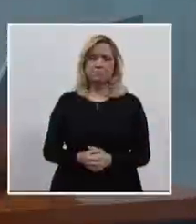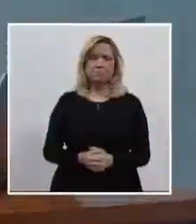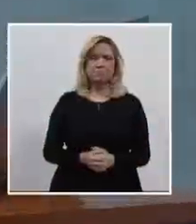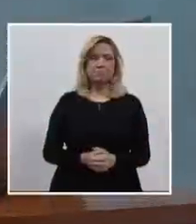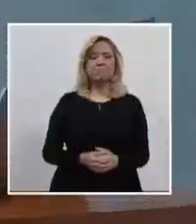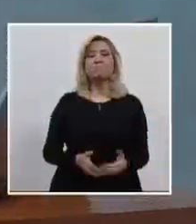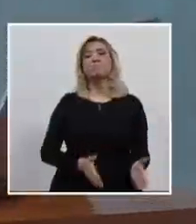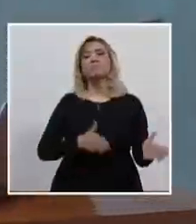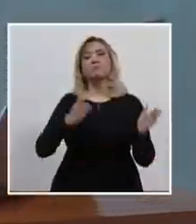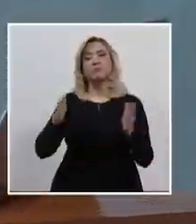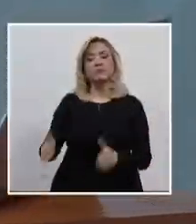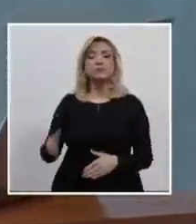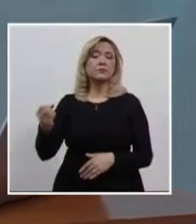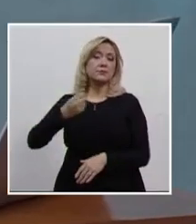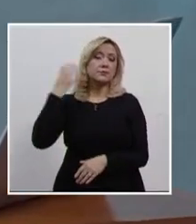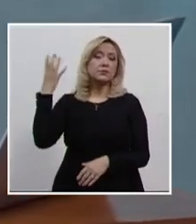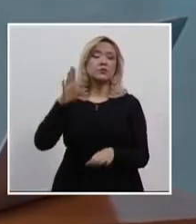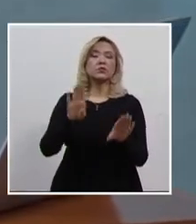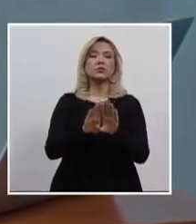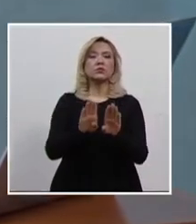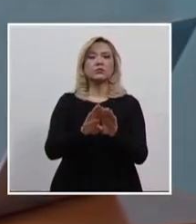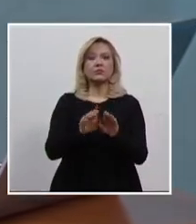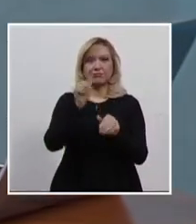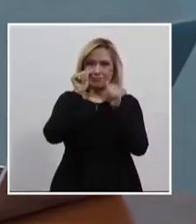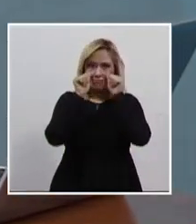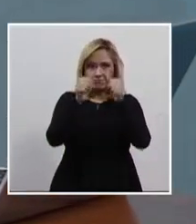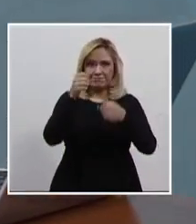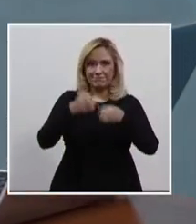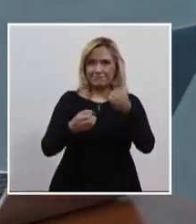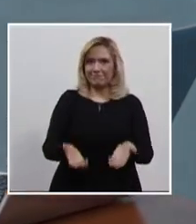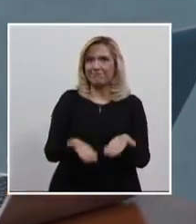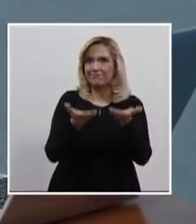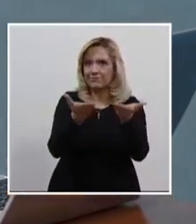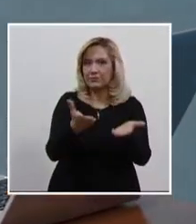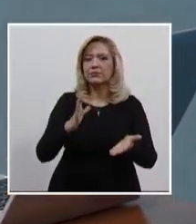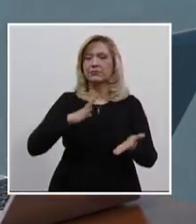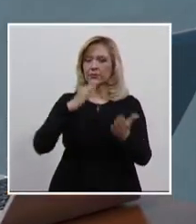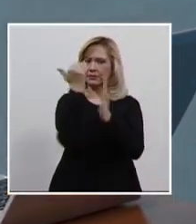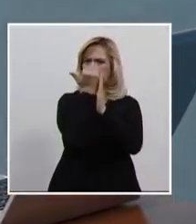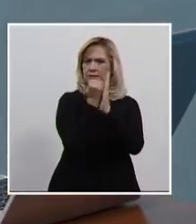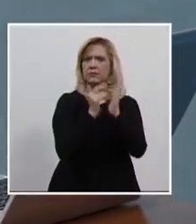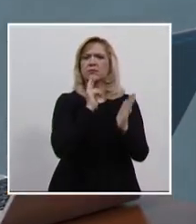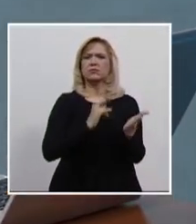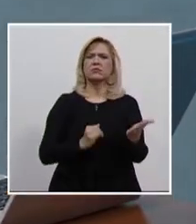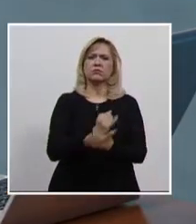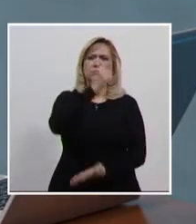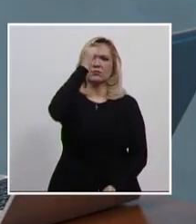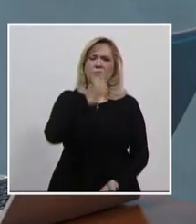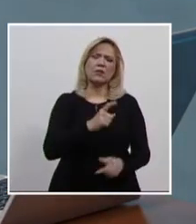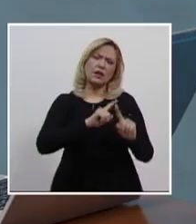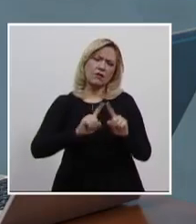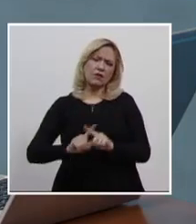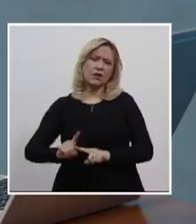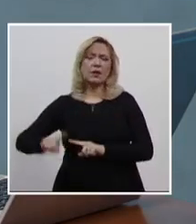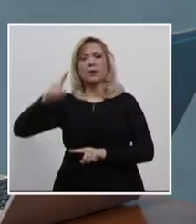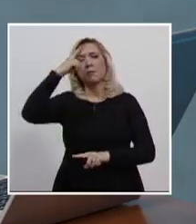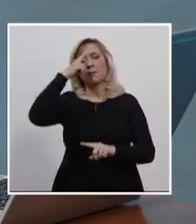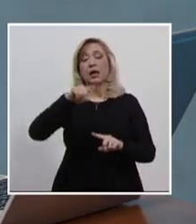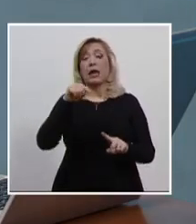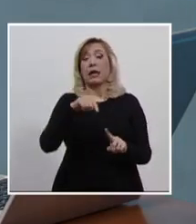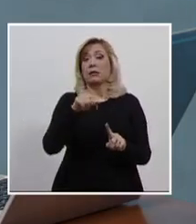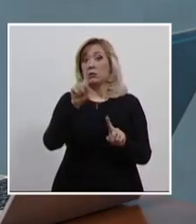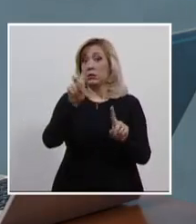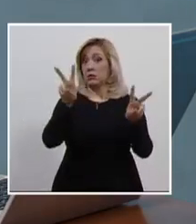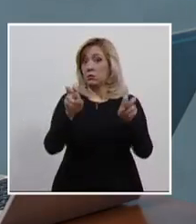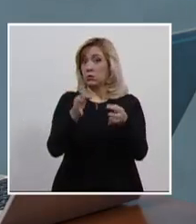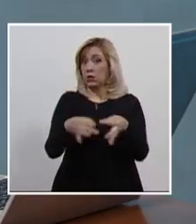En el marco del seminario sobre acceso a la justicia, se analizaron diversos criterios del Tribunal Constitucional, esto en materia de desaparición